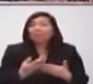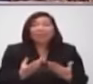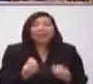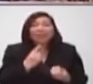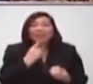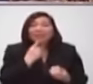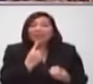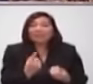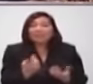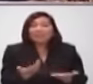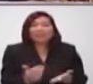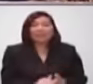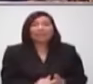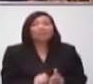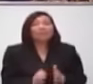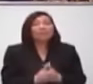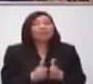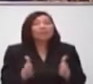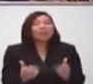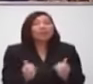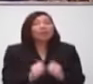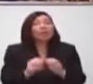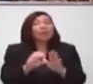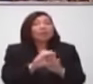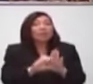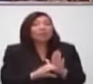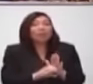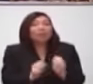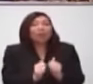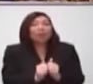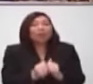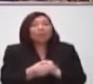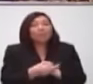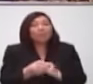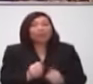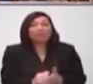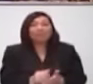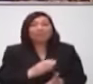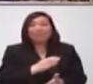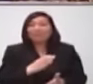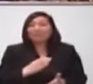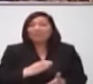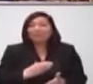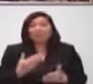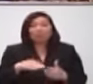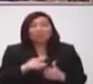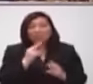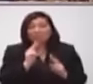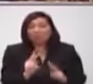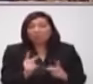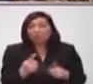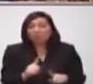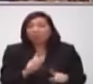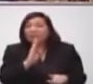es decir, está separado constitucionalmente con la provincia del Callao. Esto incluso, si usted ha visto, cuando